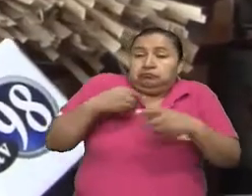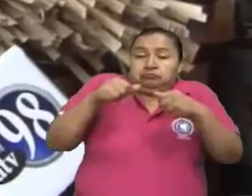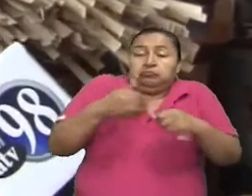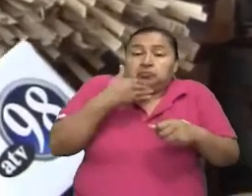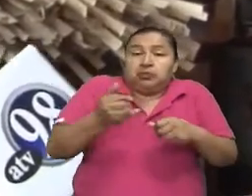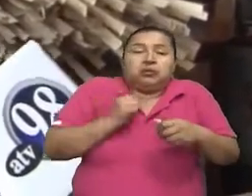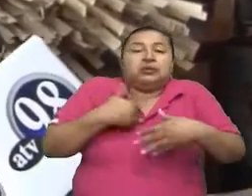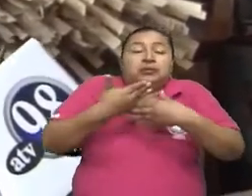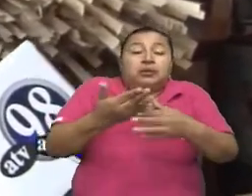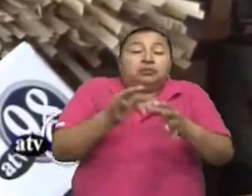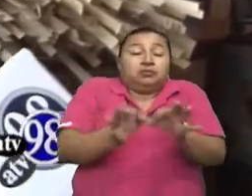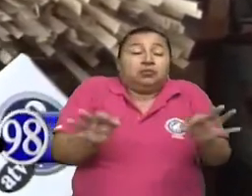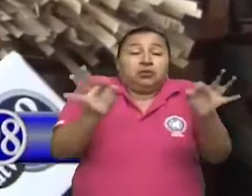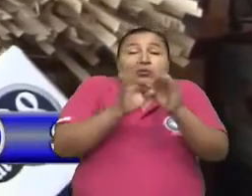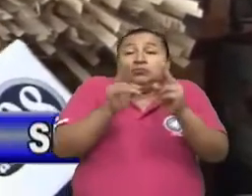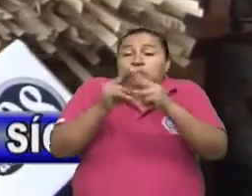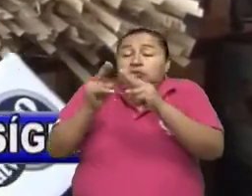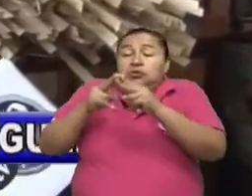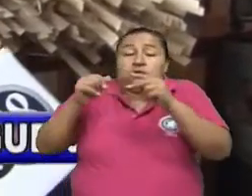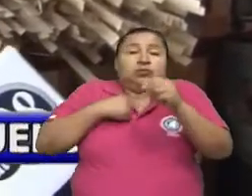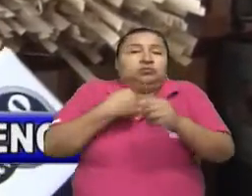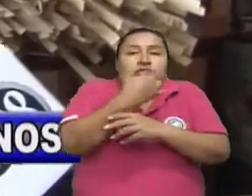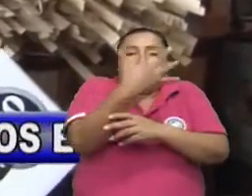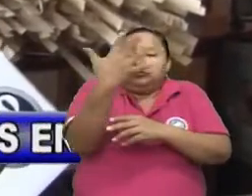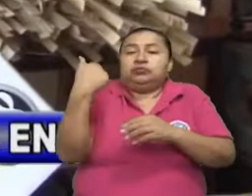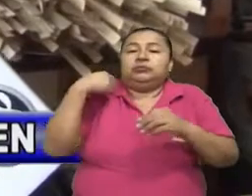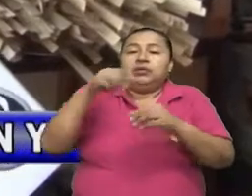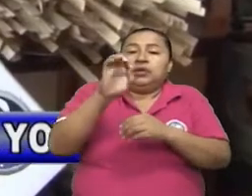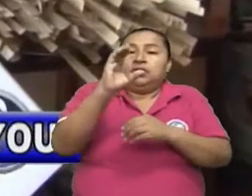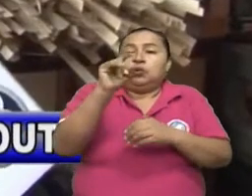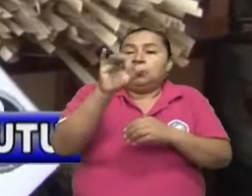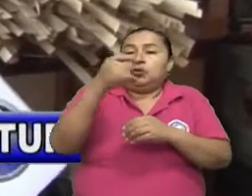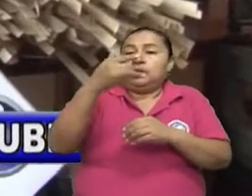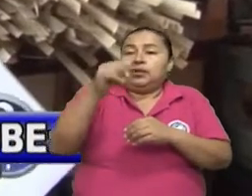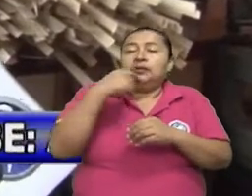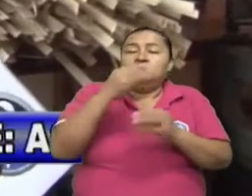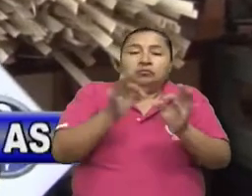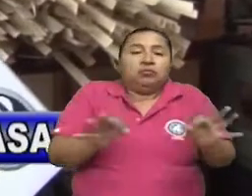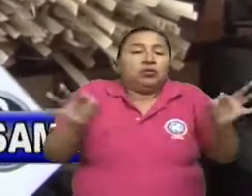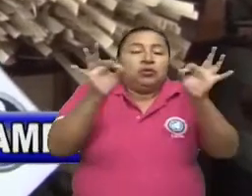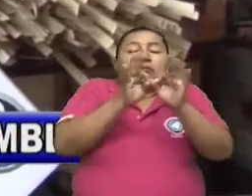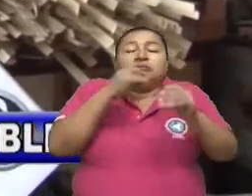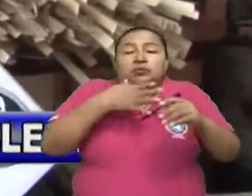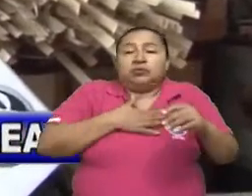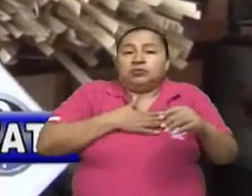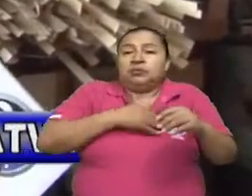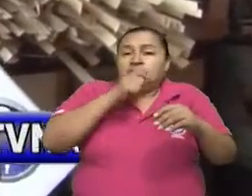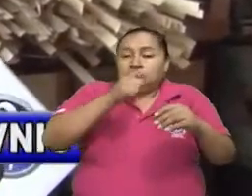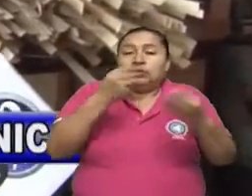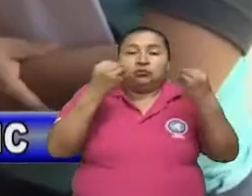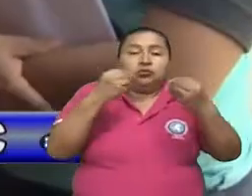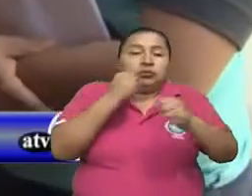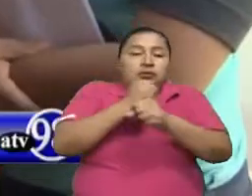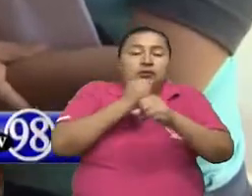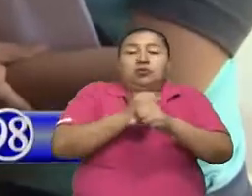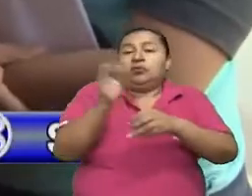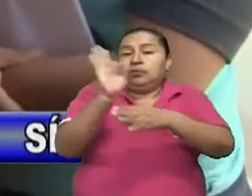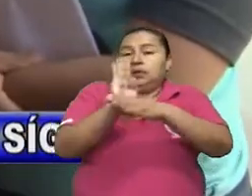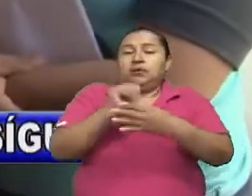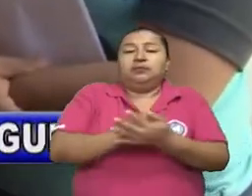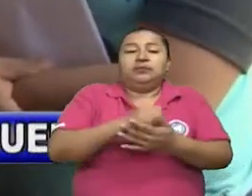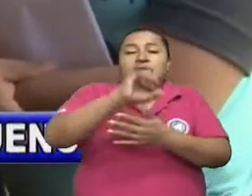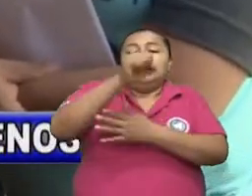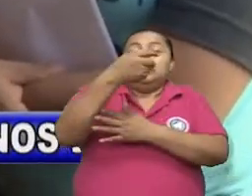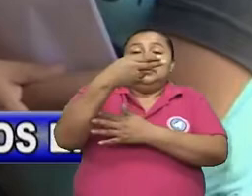es bastante amigable con el medio ambiente. La parte ecológica también es algo muy importante y por eso me gusta mucho el trabajo con el bambú. Sharon